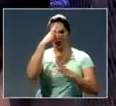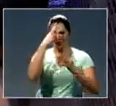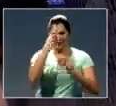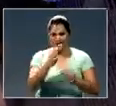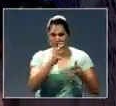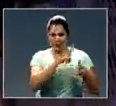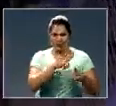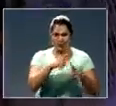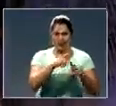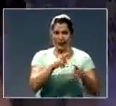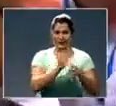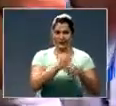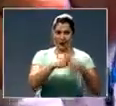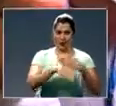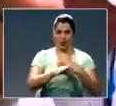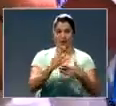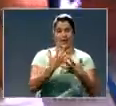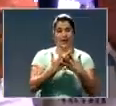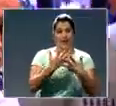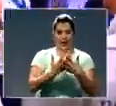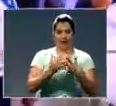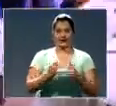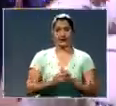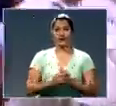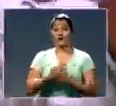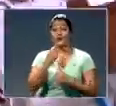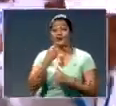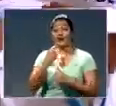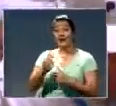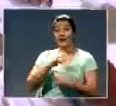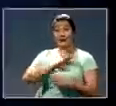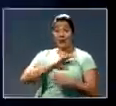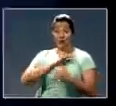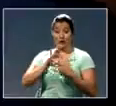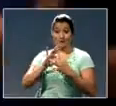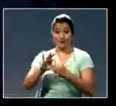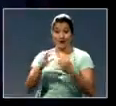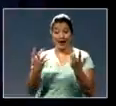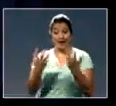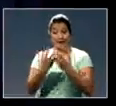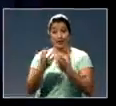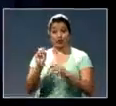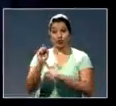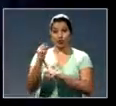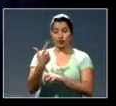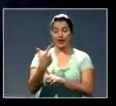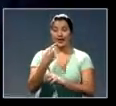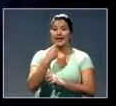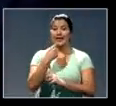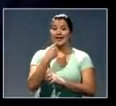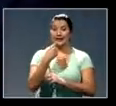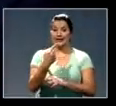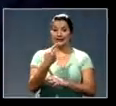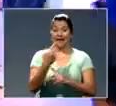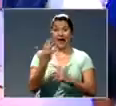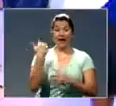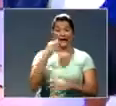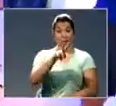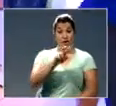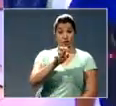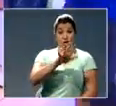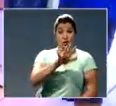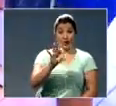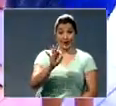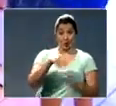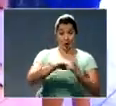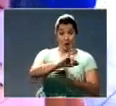La principal disminución se da según Adaptación Social con los casos de estafas con el timo de falso funcionario que pasaron de 259 en